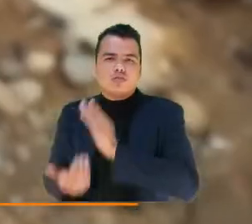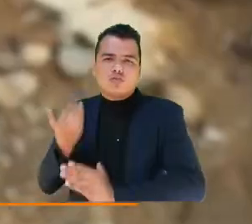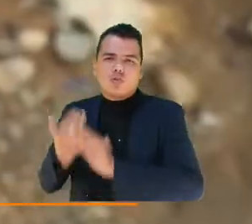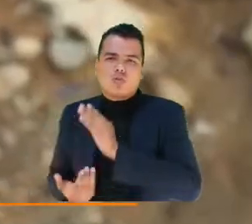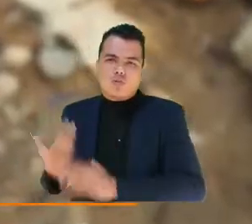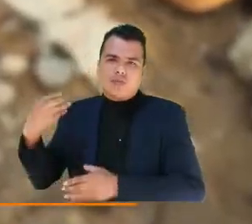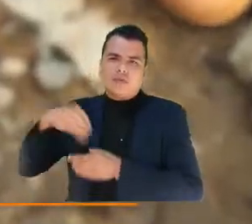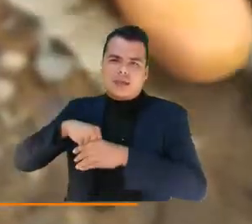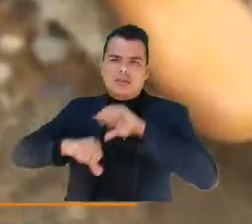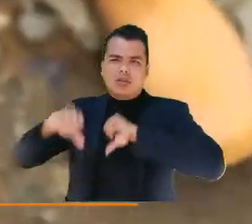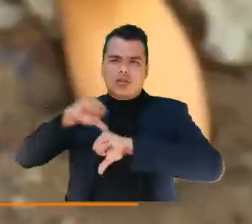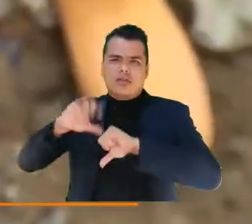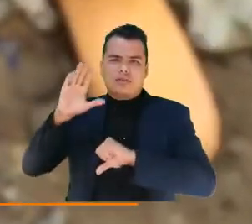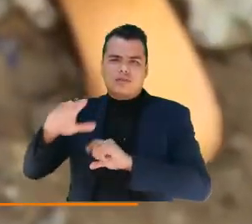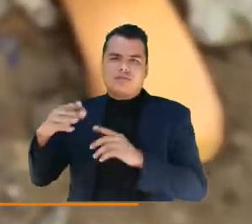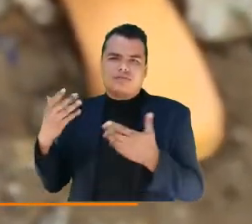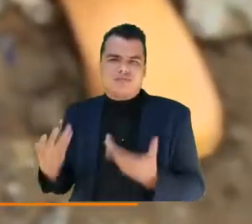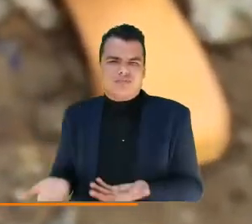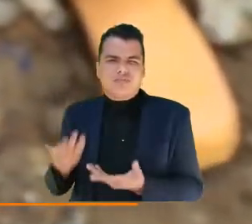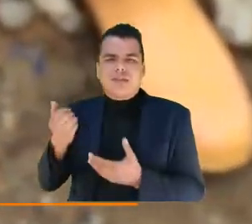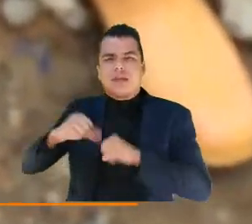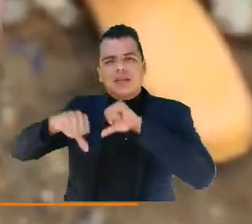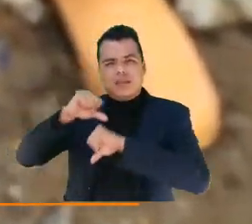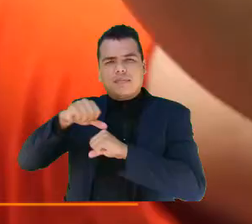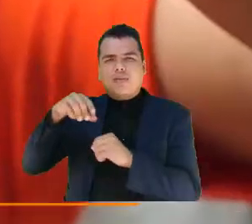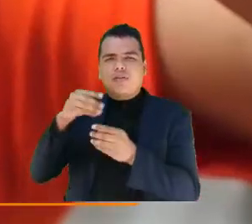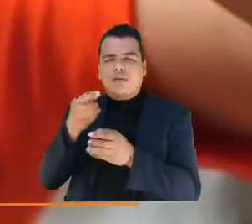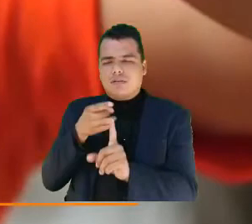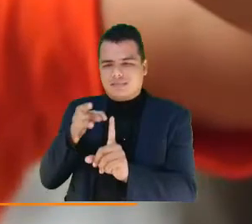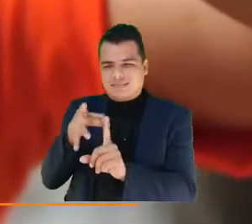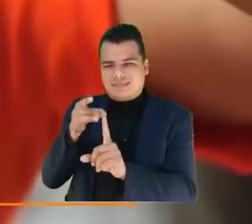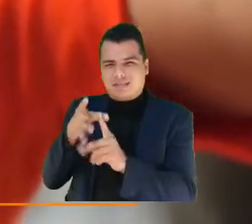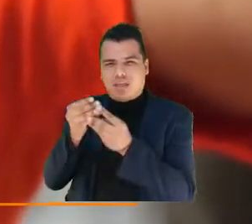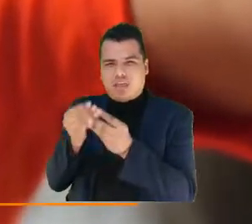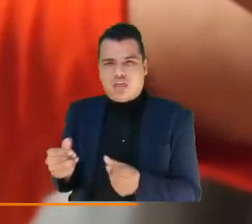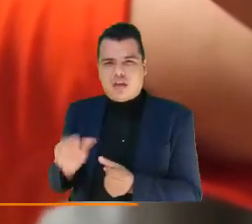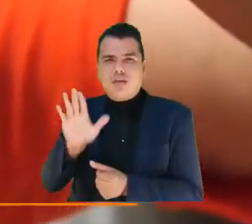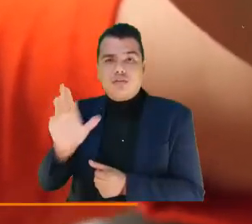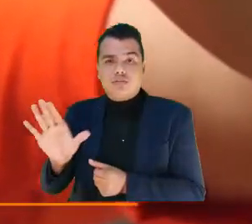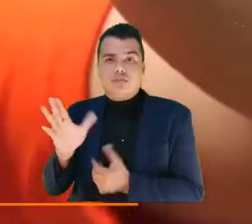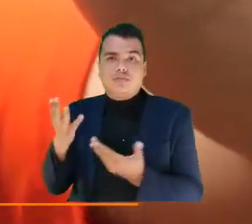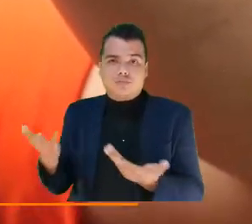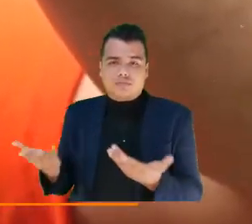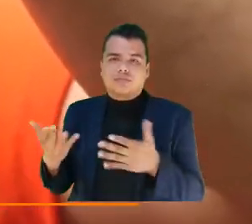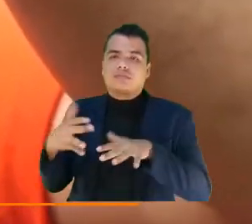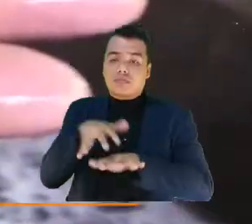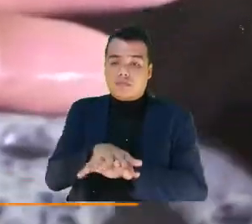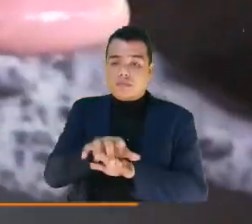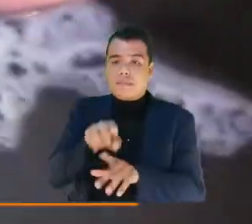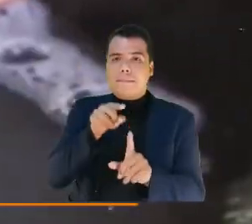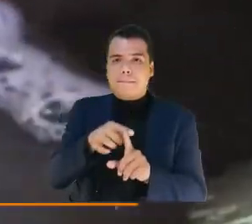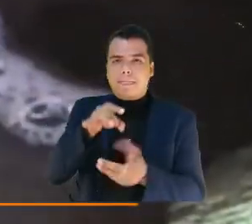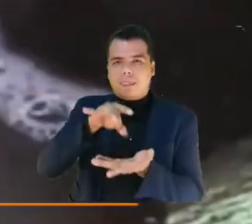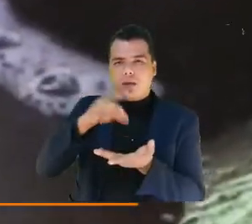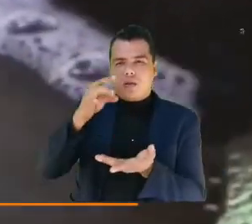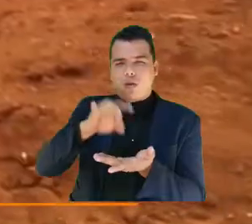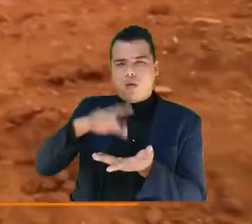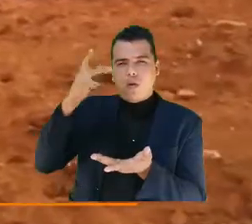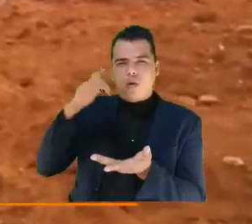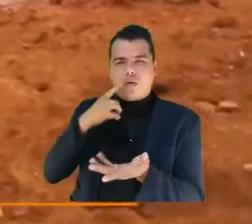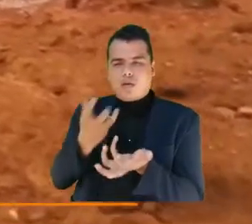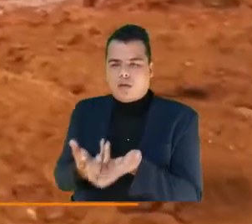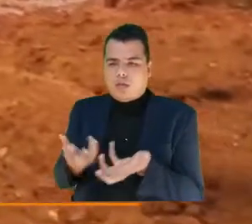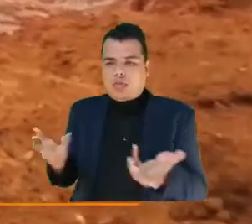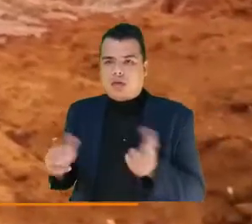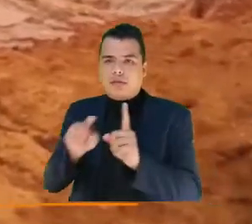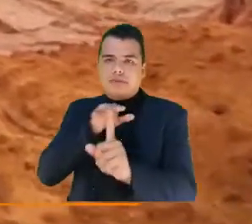Para separar el oro, que lo que hacen es que le echan el mercurio y entonces el mercurio, como el oro es el metal más pesado, pues lo separa, pero